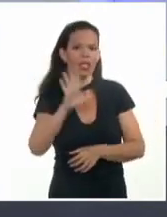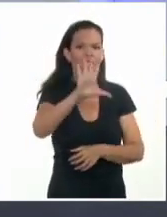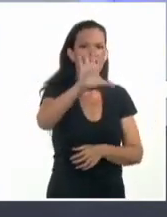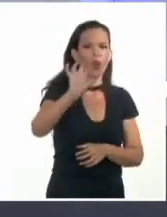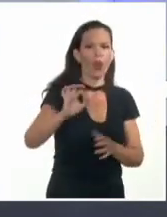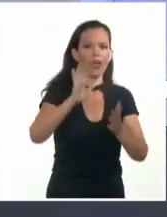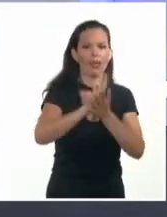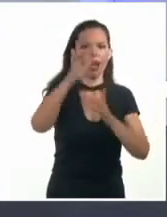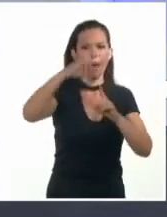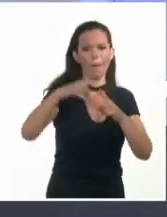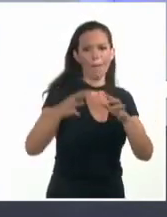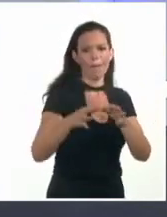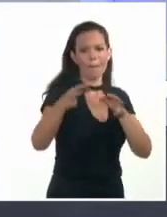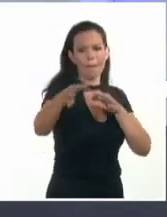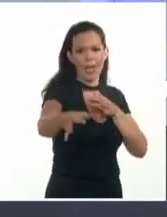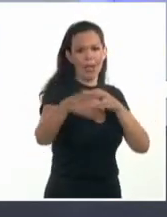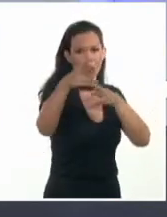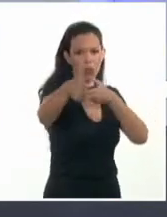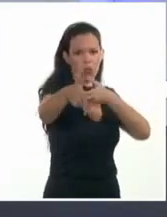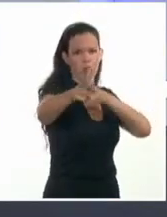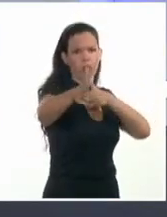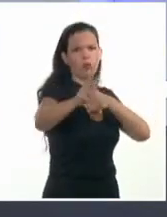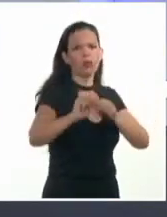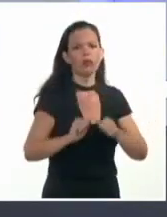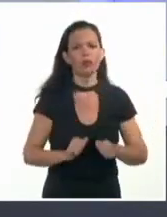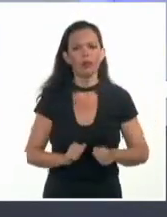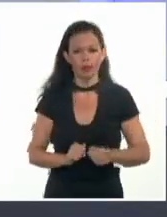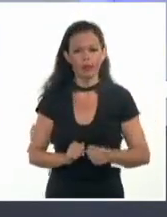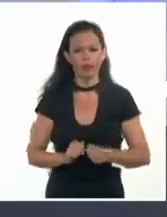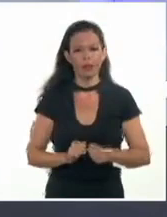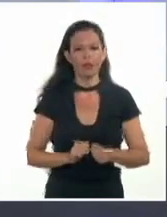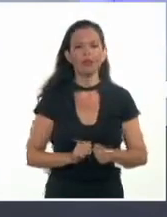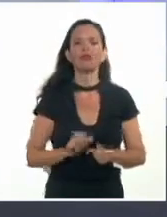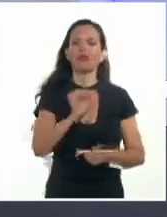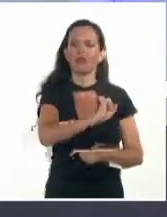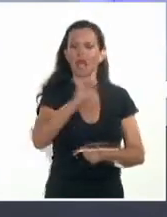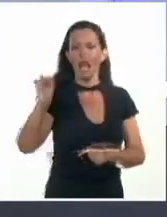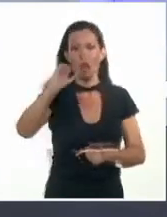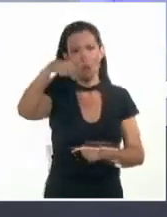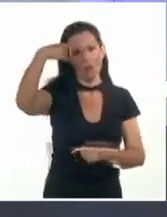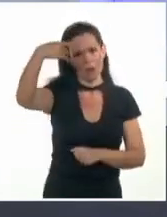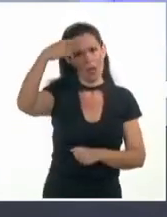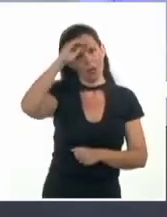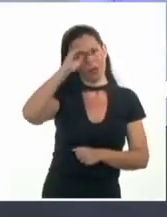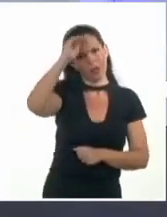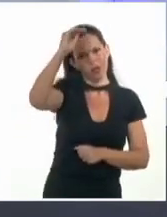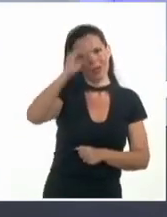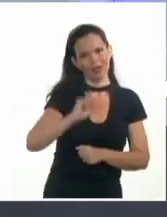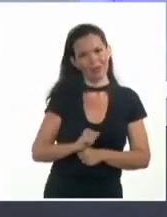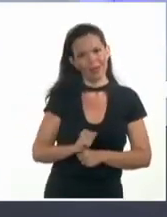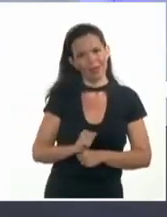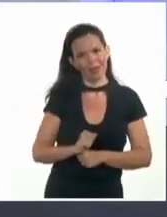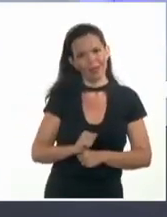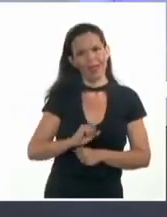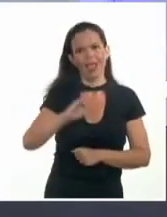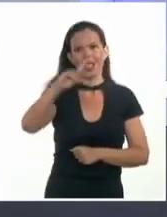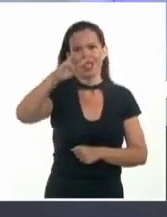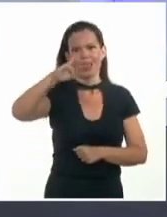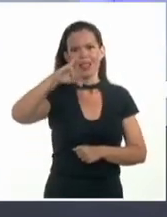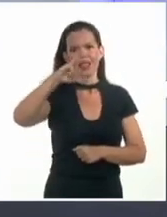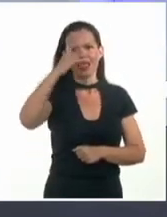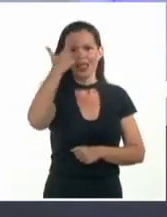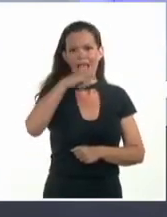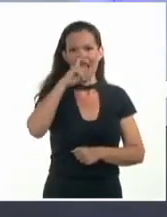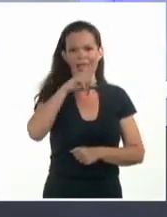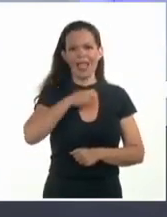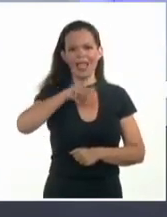compuesto por Dianelis Pérez, Lifet Hernández y Adianes Martínez, terminó en el primer lugar. En esa misma especialidad, Dianelis ganó la medalla de plata individual.